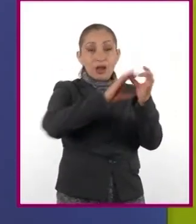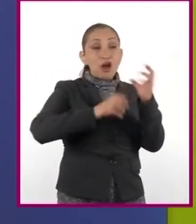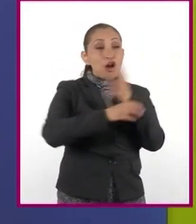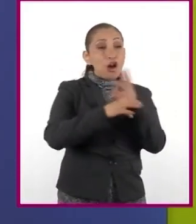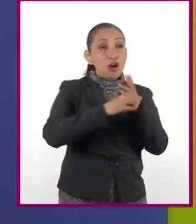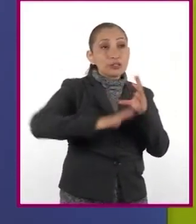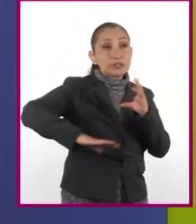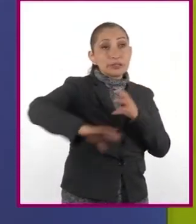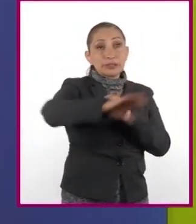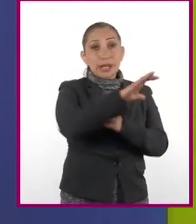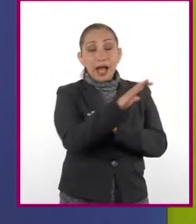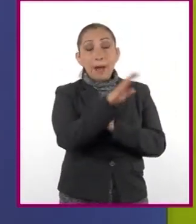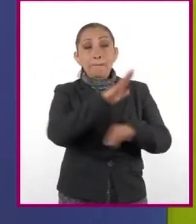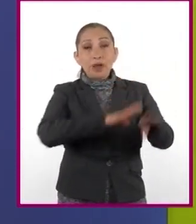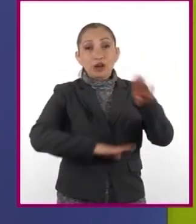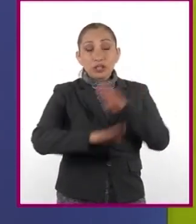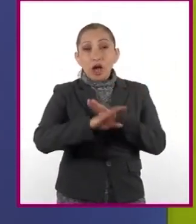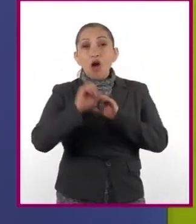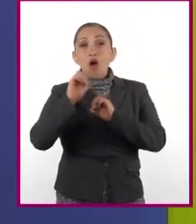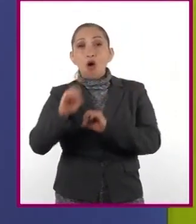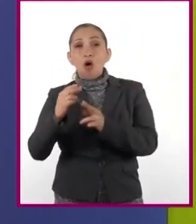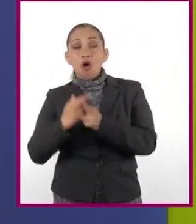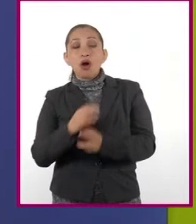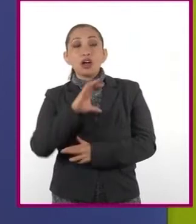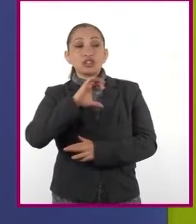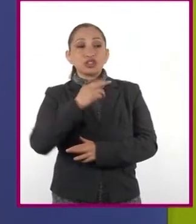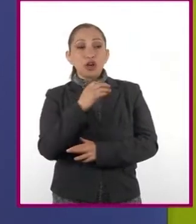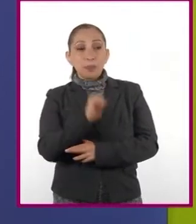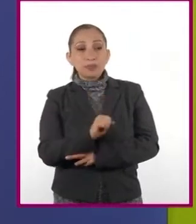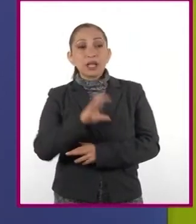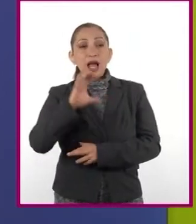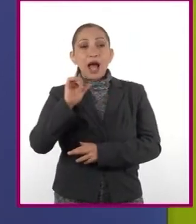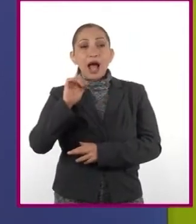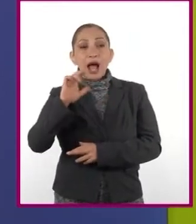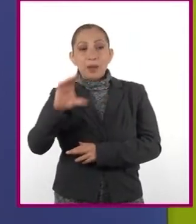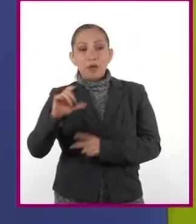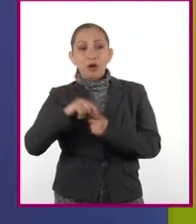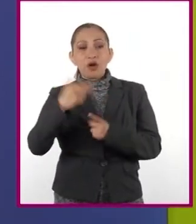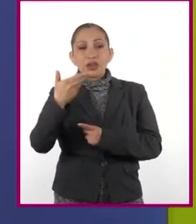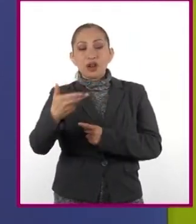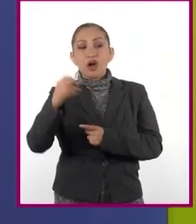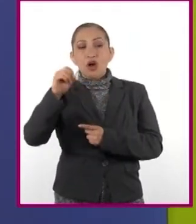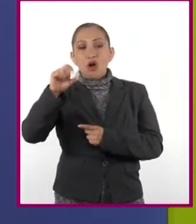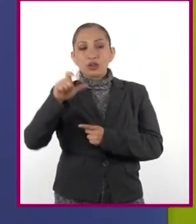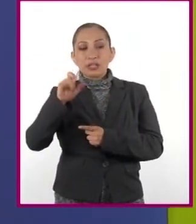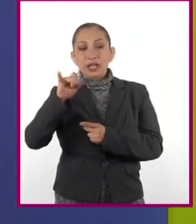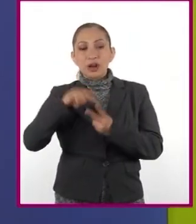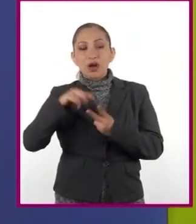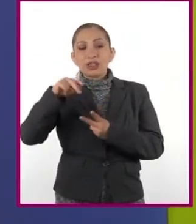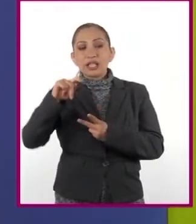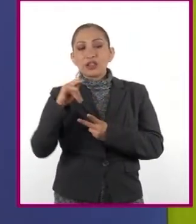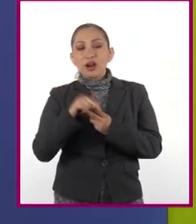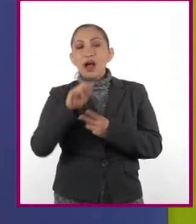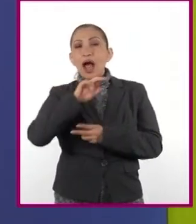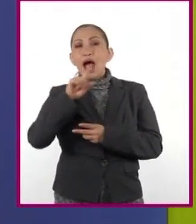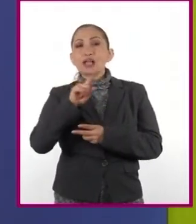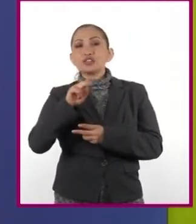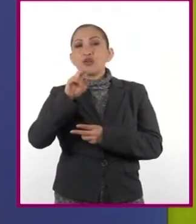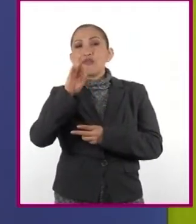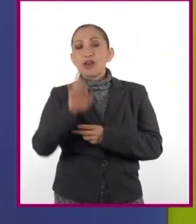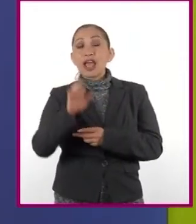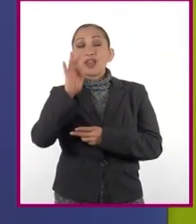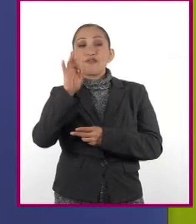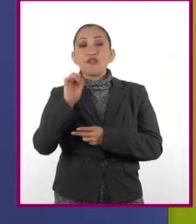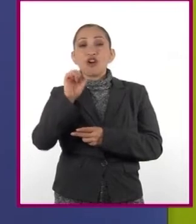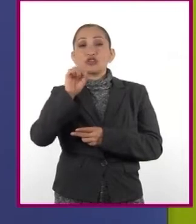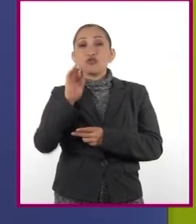el CHONS, es decir, carbono, hidrógeno, oxígeno, nitrógeno, azufre y